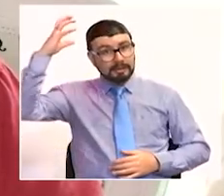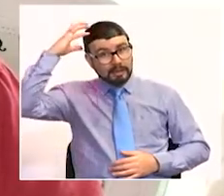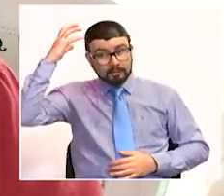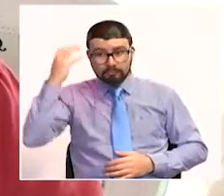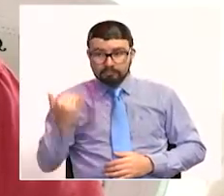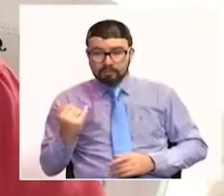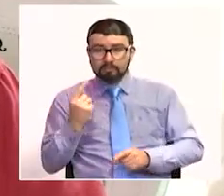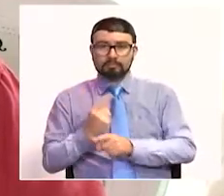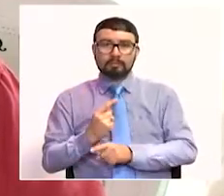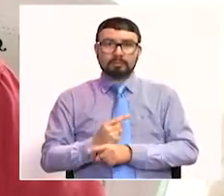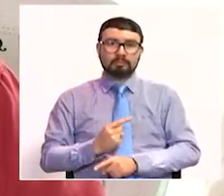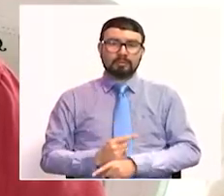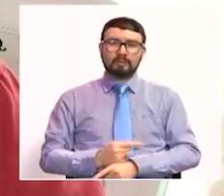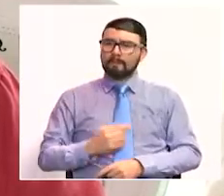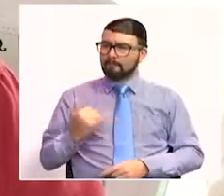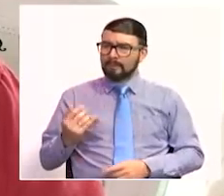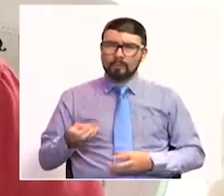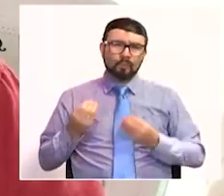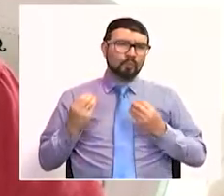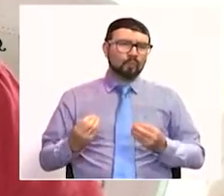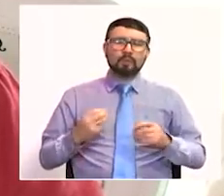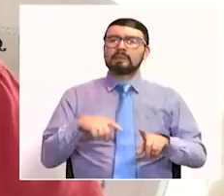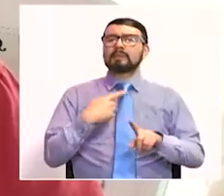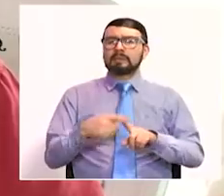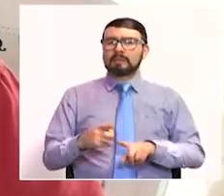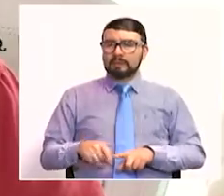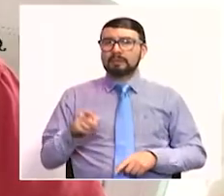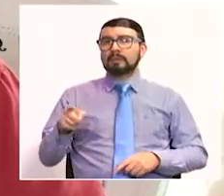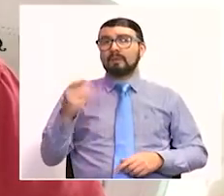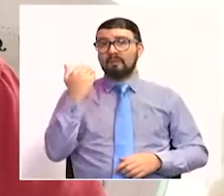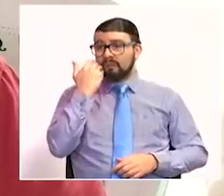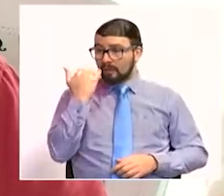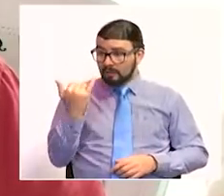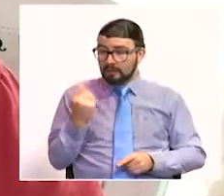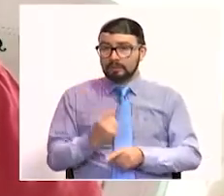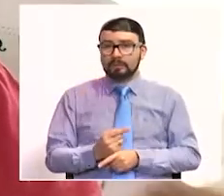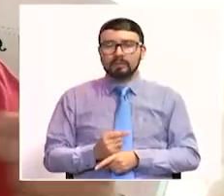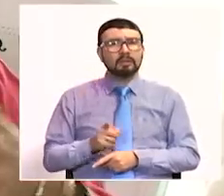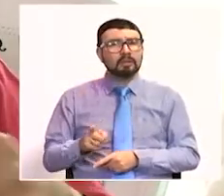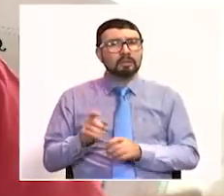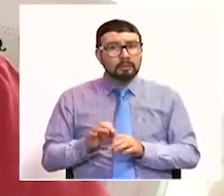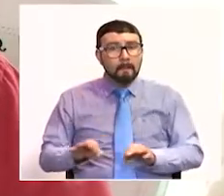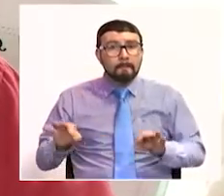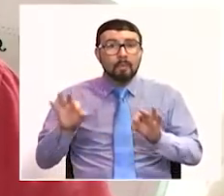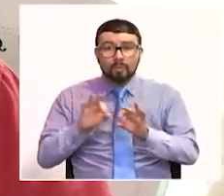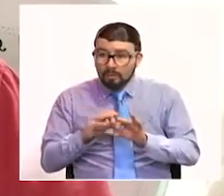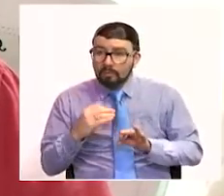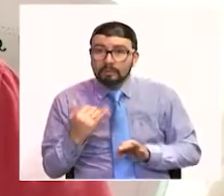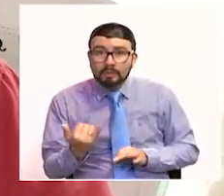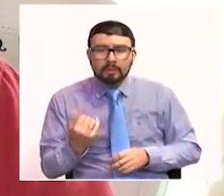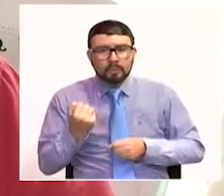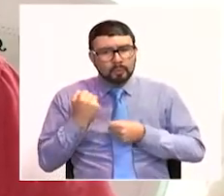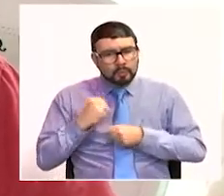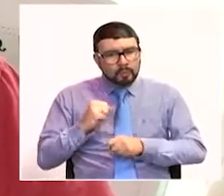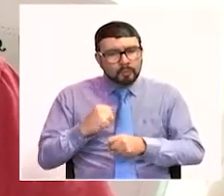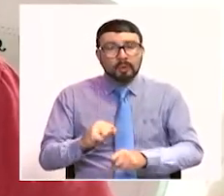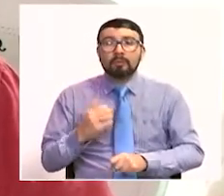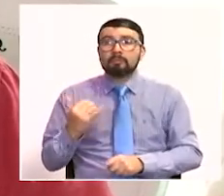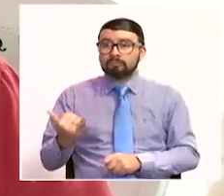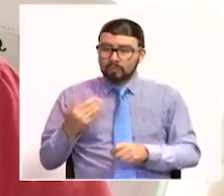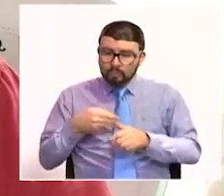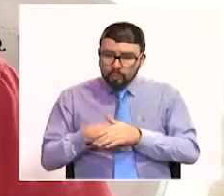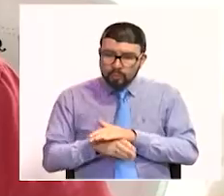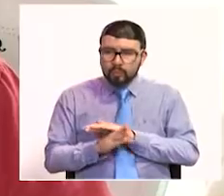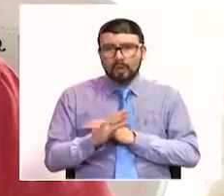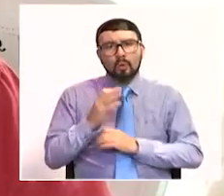cual puede desencadenar muchas más patologías. Por eso es tan importante que nosotros tratemos de preservar un